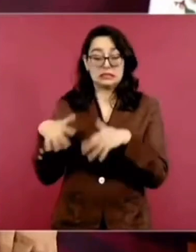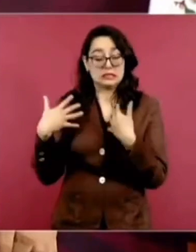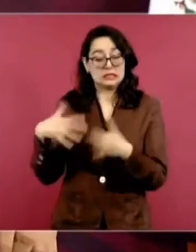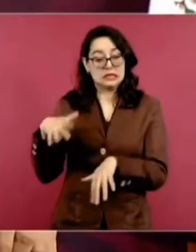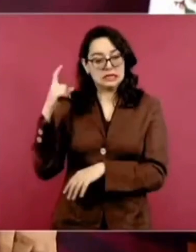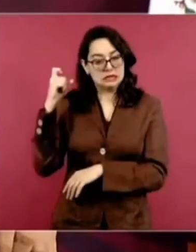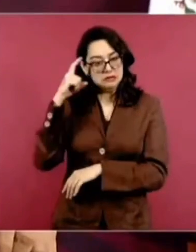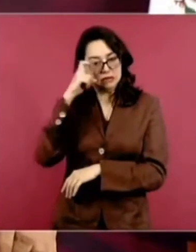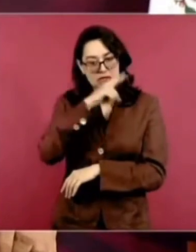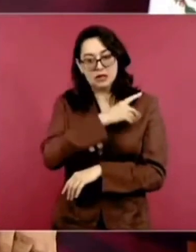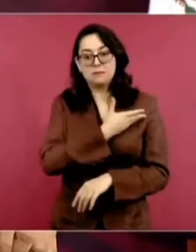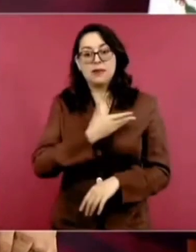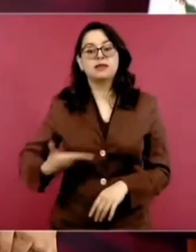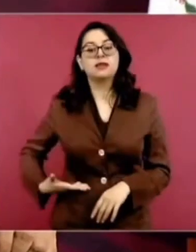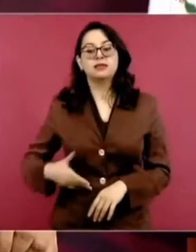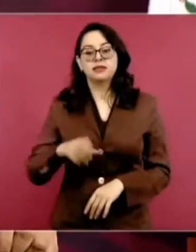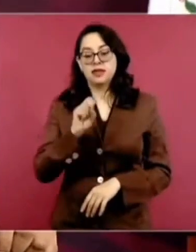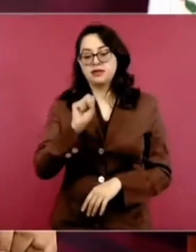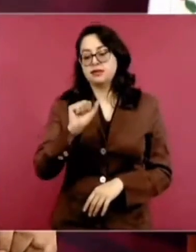Michoacán.